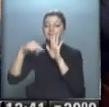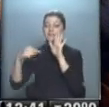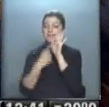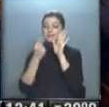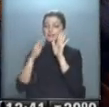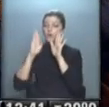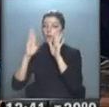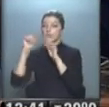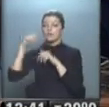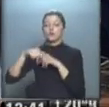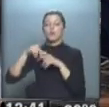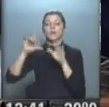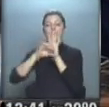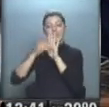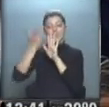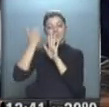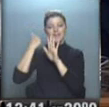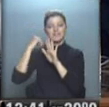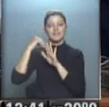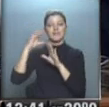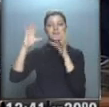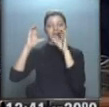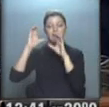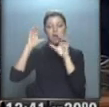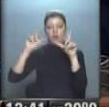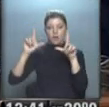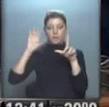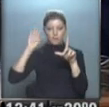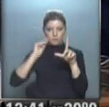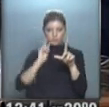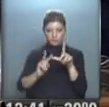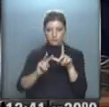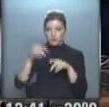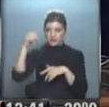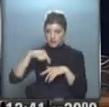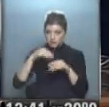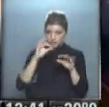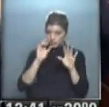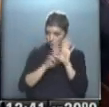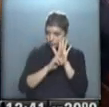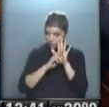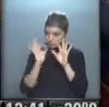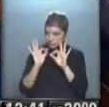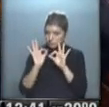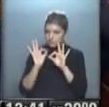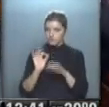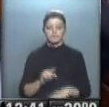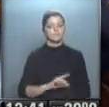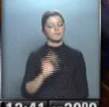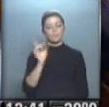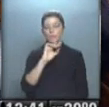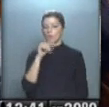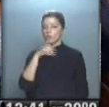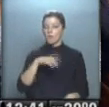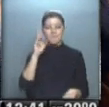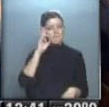de radiodifusión, se encuentra vigente. ¿Se ha aplicado esta resolución? No, esta resolución no se ha aplicado